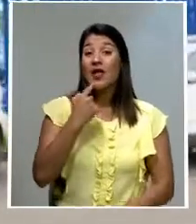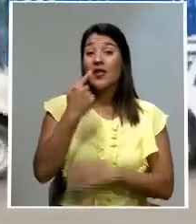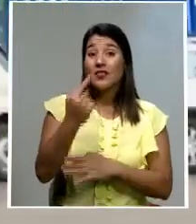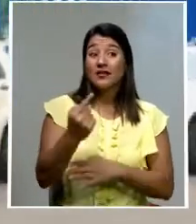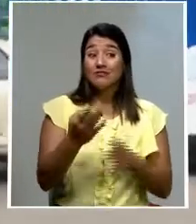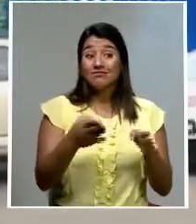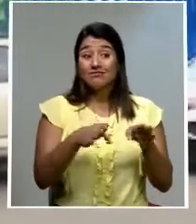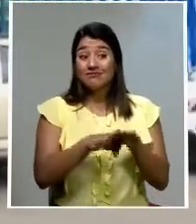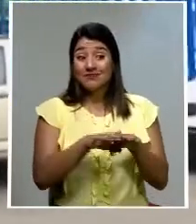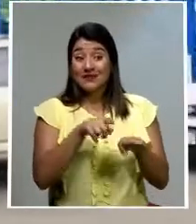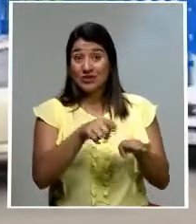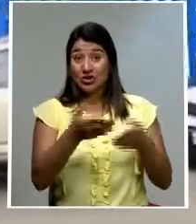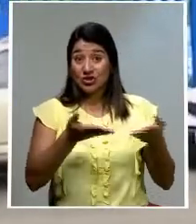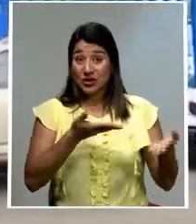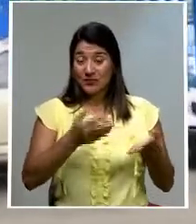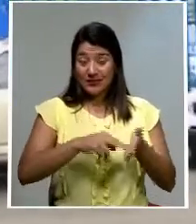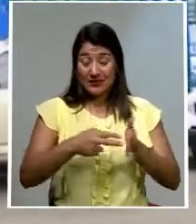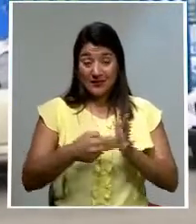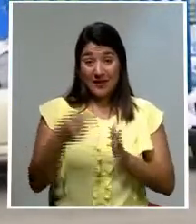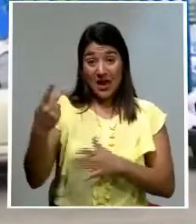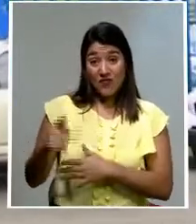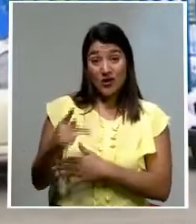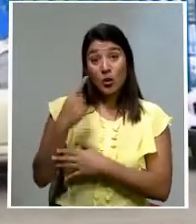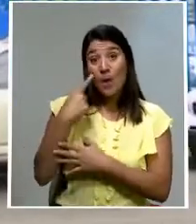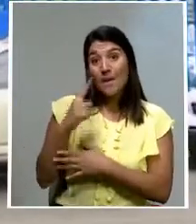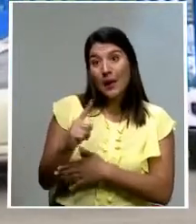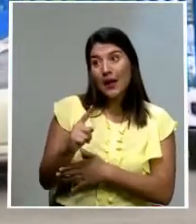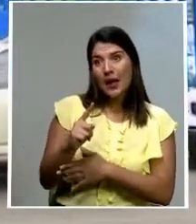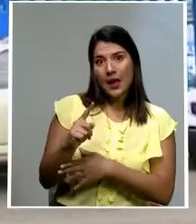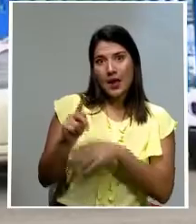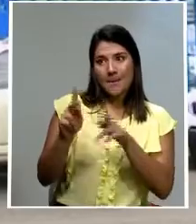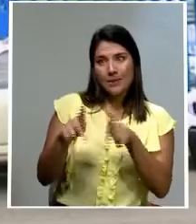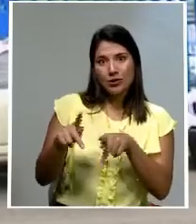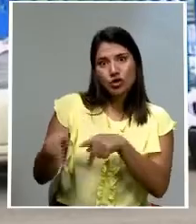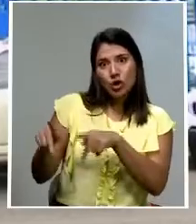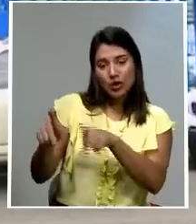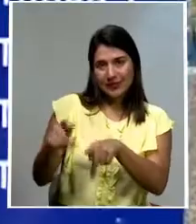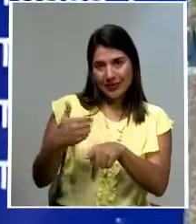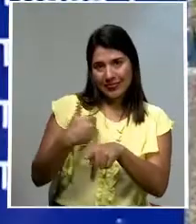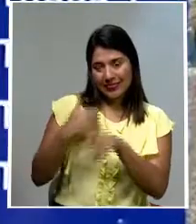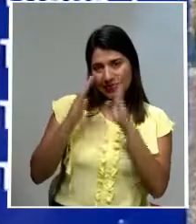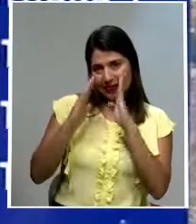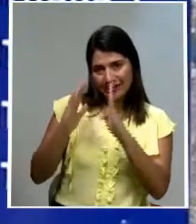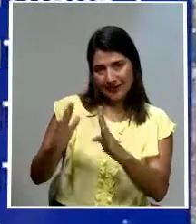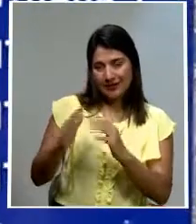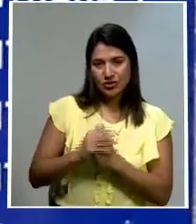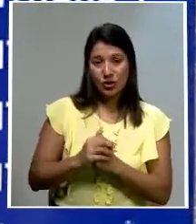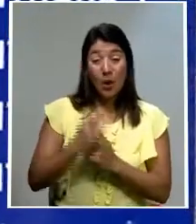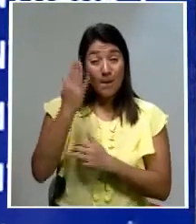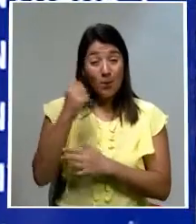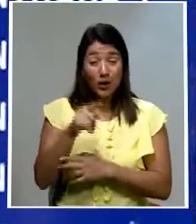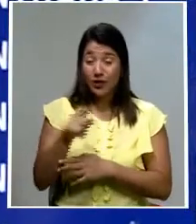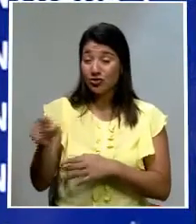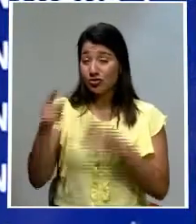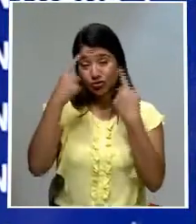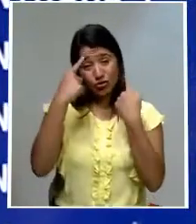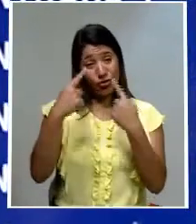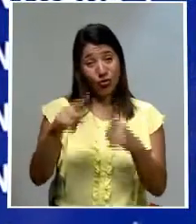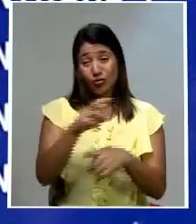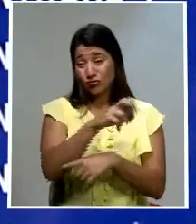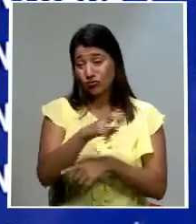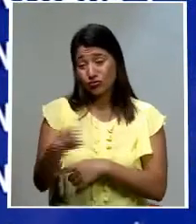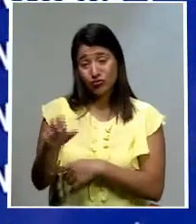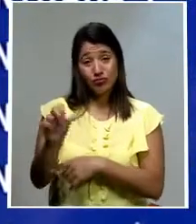estos servicios conlleva riesgo a los usuarios al verse interrumpidos sus procesos, ya que la mayoría no logrará trasladarse a